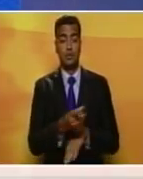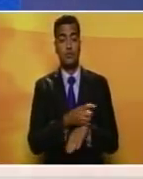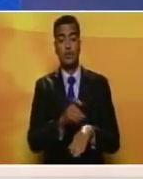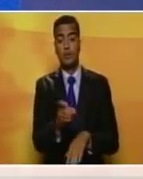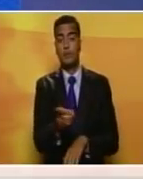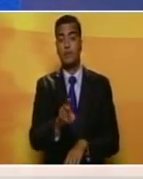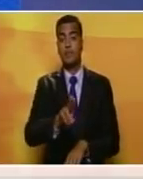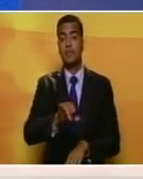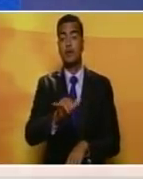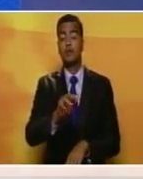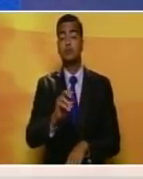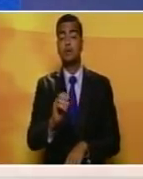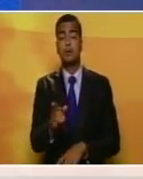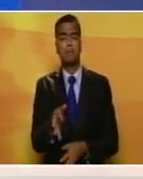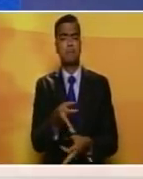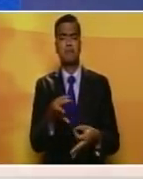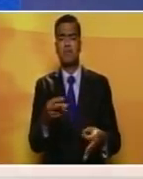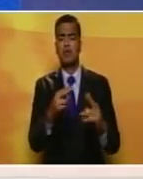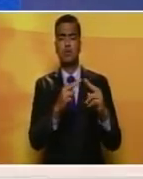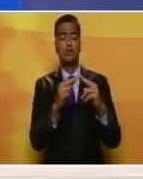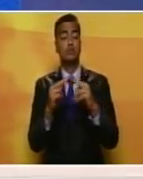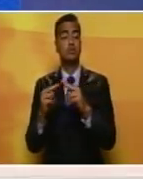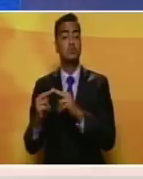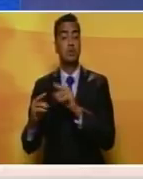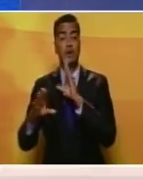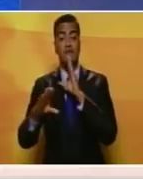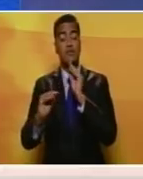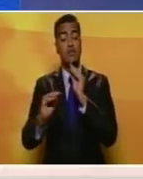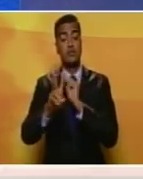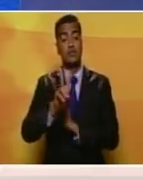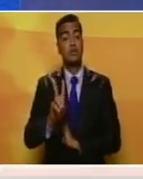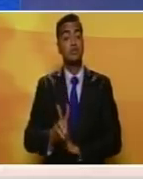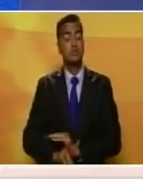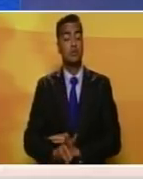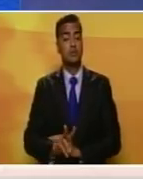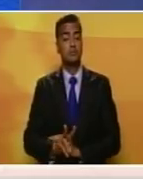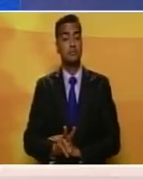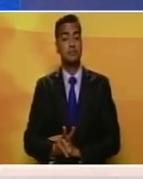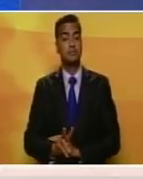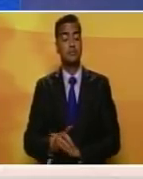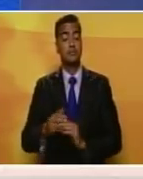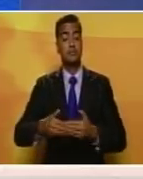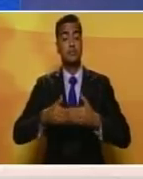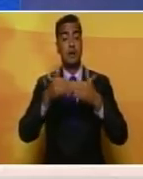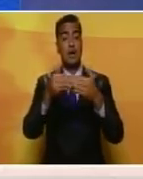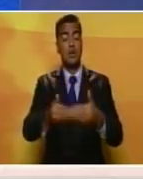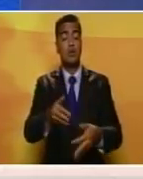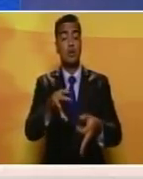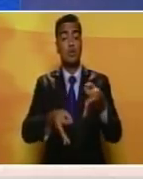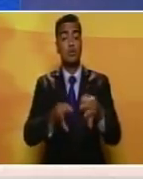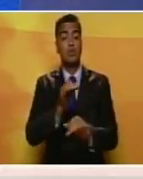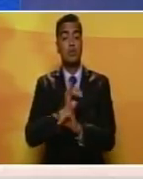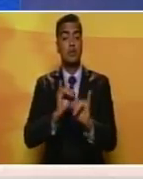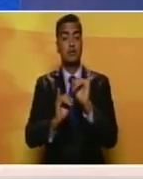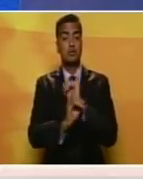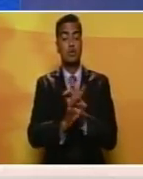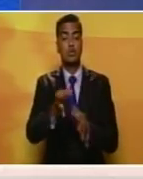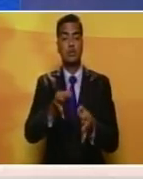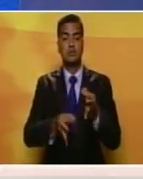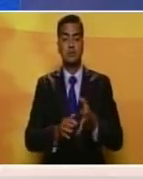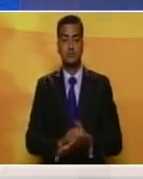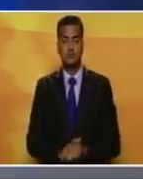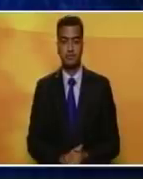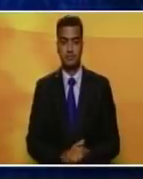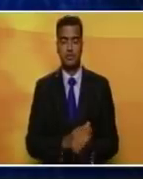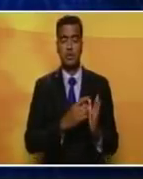Guyana manifestó su satisfacción al conocer que la disputa con Venezuela por el Esequibo pasará a la Corte Internacional de Justicia.